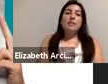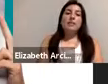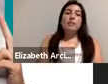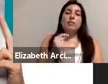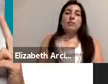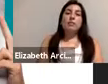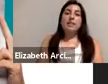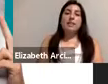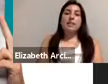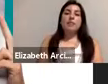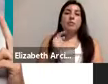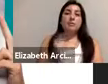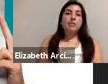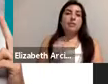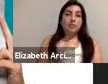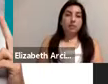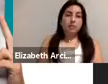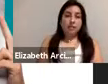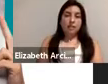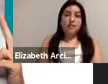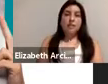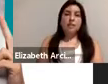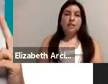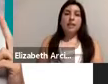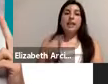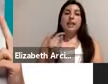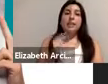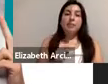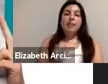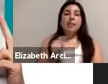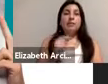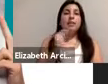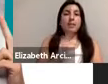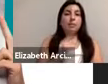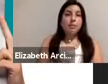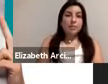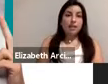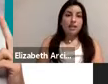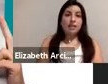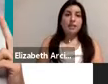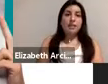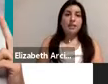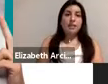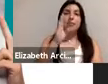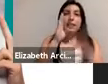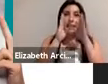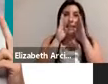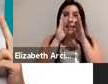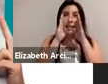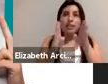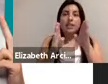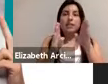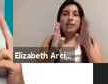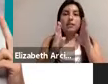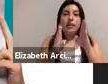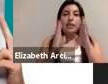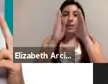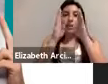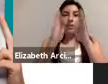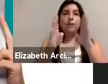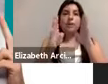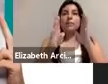pacientes neurológicos pueden presentar movimientos involuntarios y también daño en el campo visual. Si el paciente lo tienes viendo